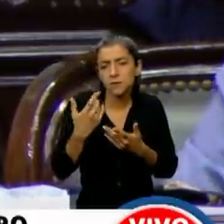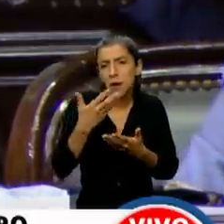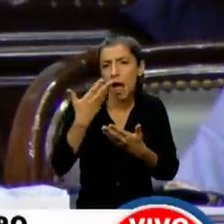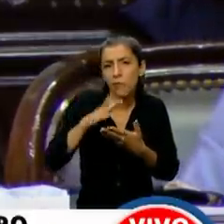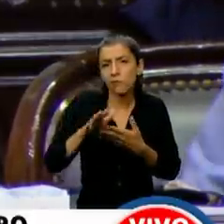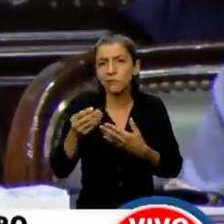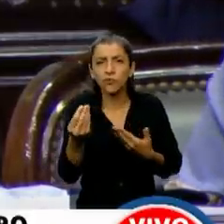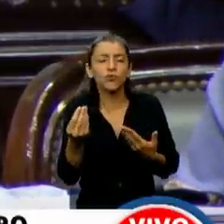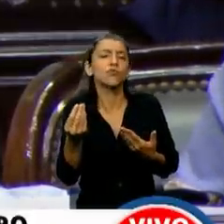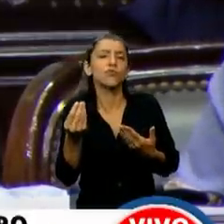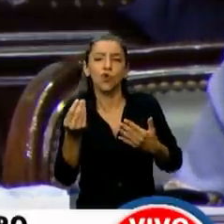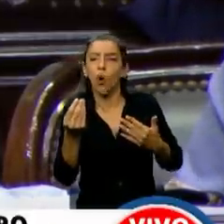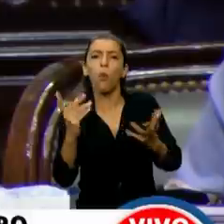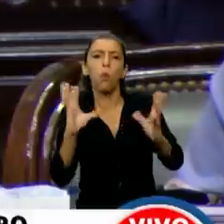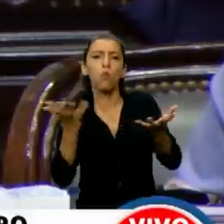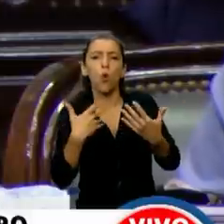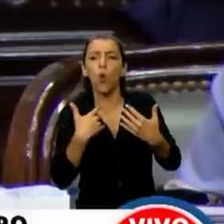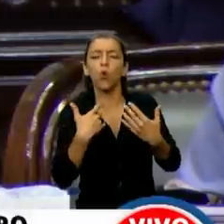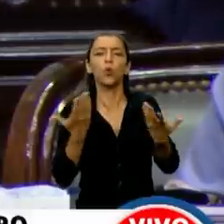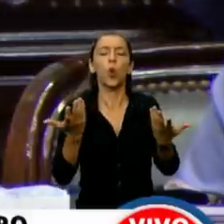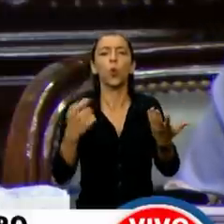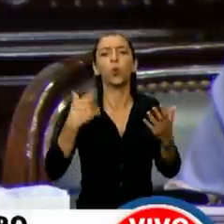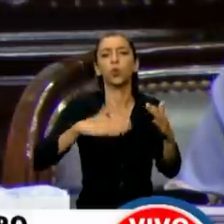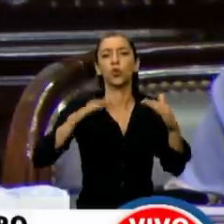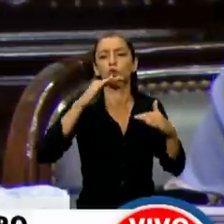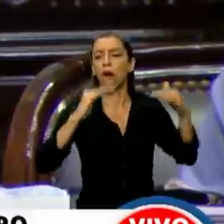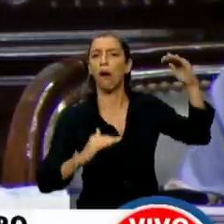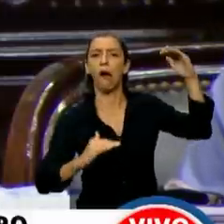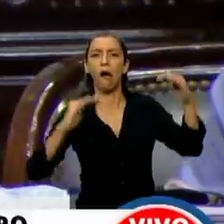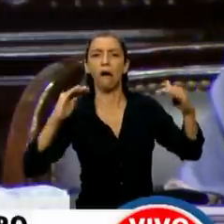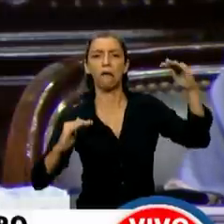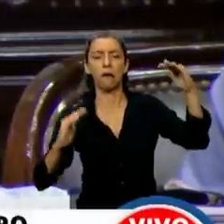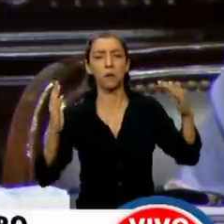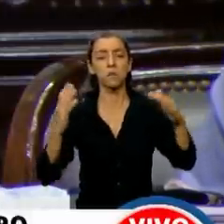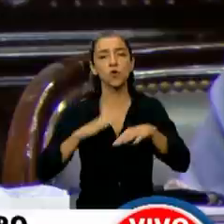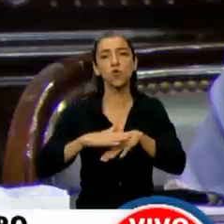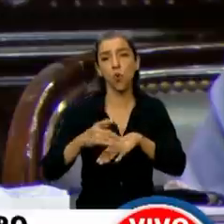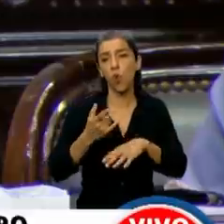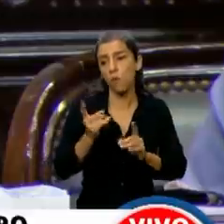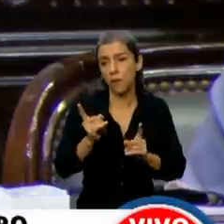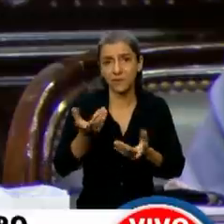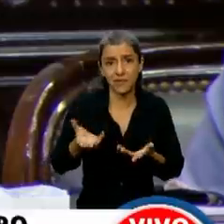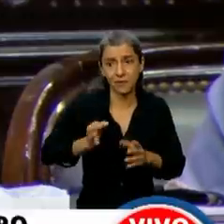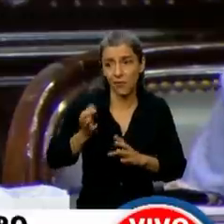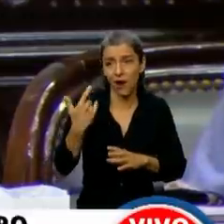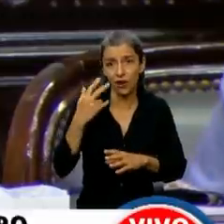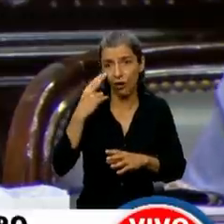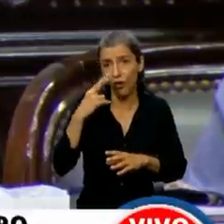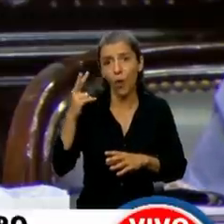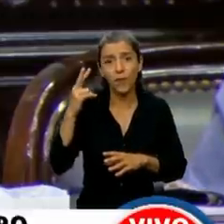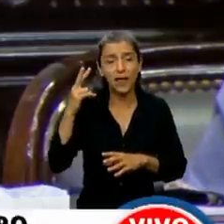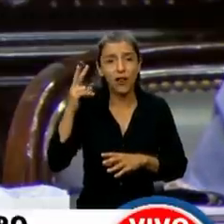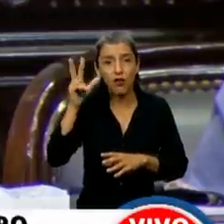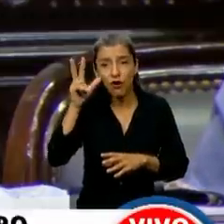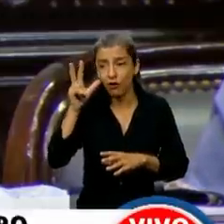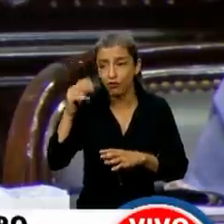incremento de las desigualdades en el mundo producto de la crisis financiera del 2008 en adelante porque